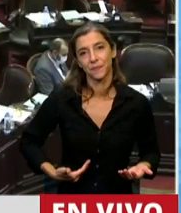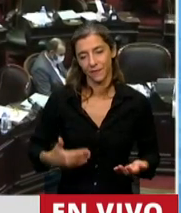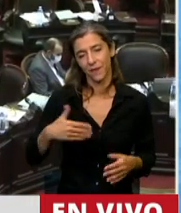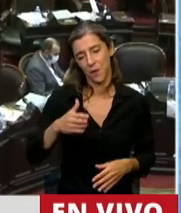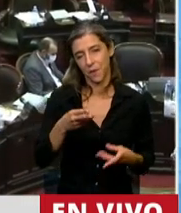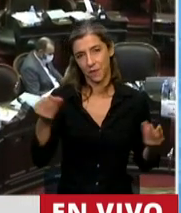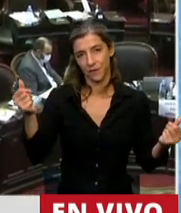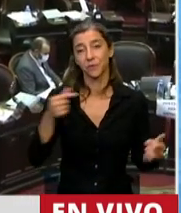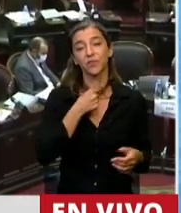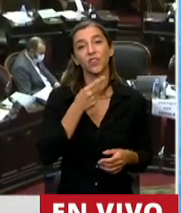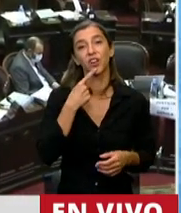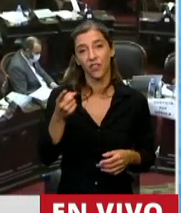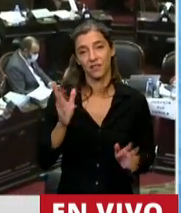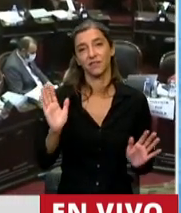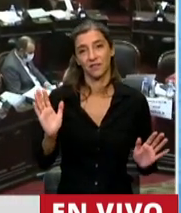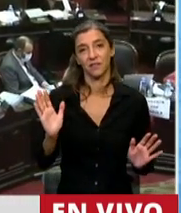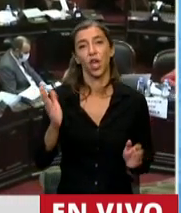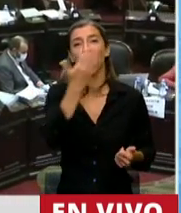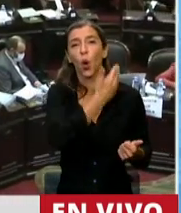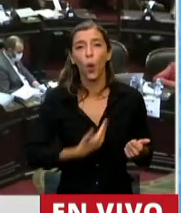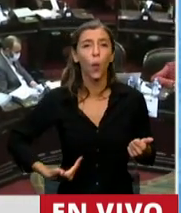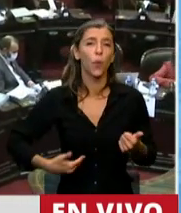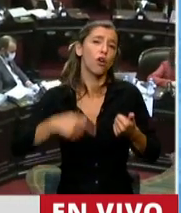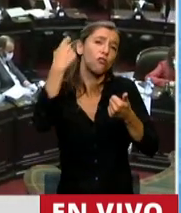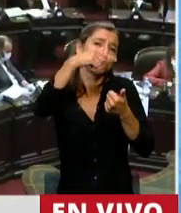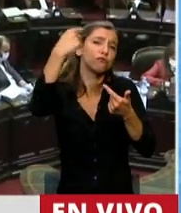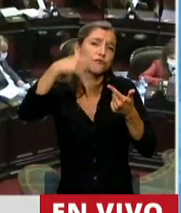que pasan los gobiernos y que